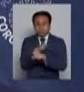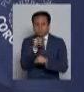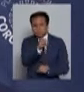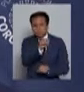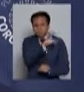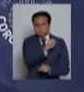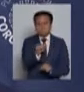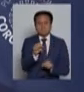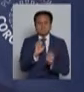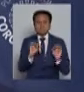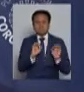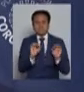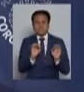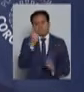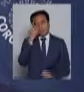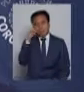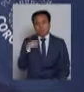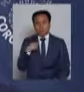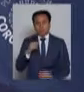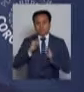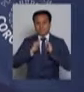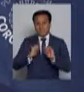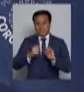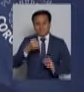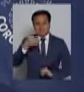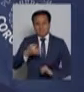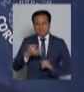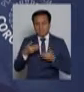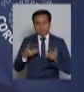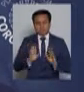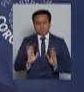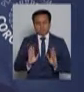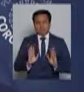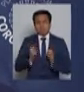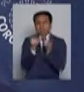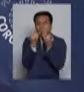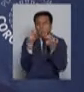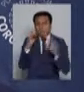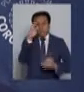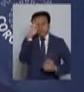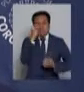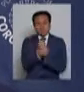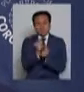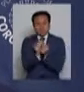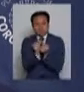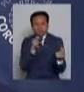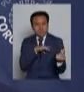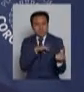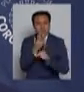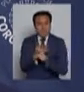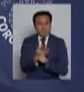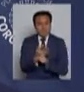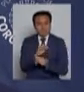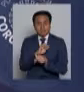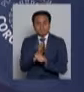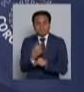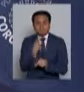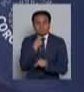salido negativos, pero no me animaría a dar una respuesta exacta respecto a cuántos carabineros en el país han dado un